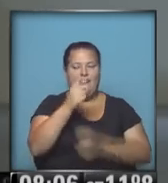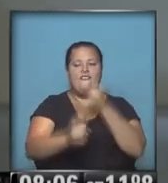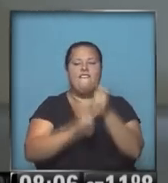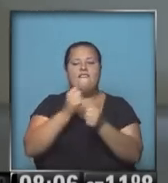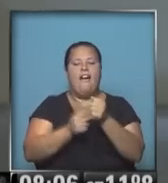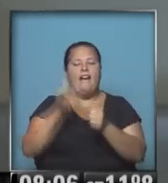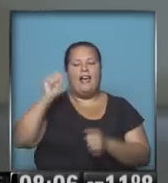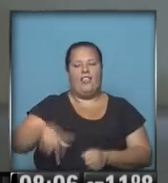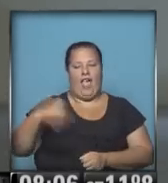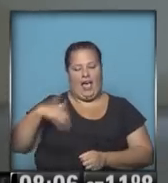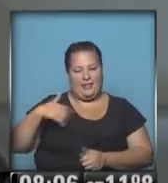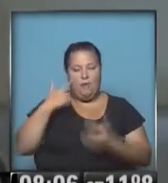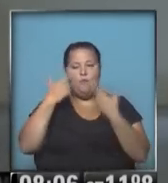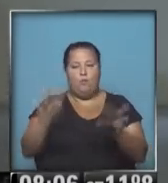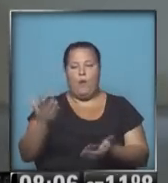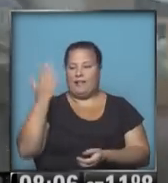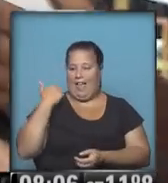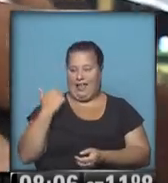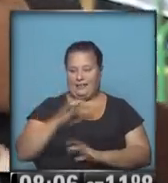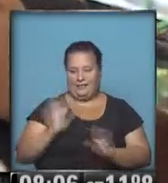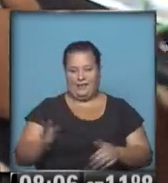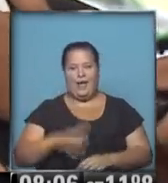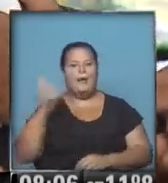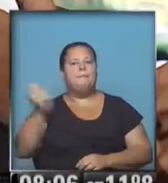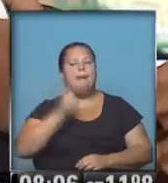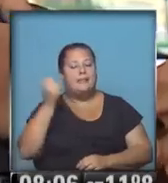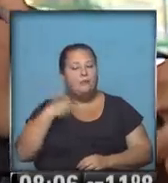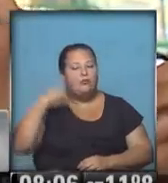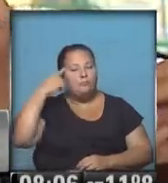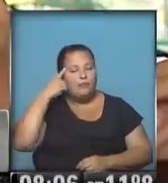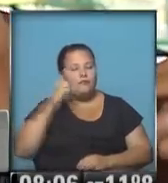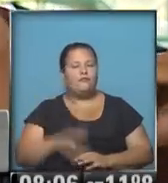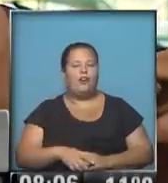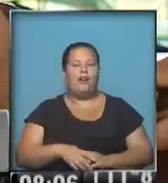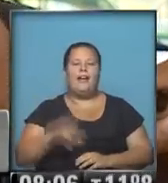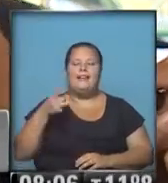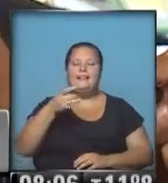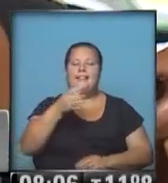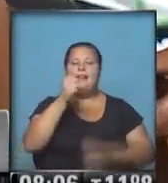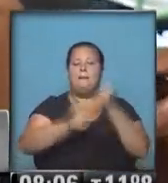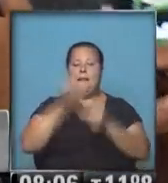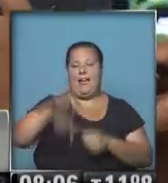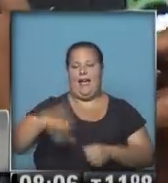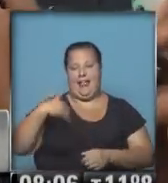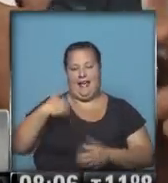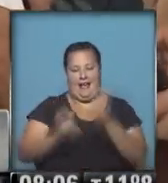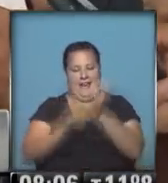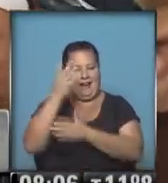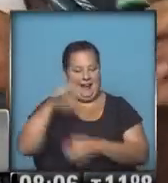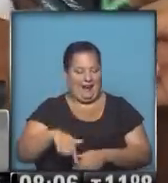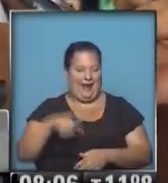fabricación nacional. Fue presentado en la jornada de ayer. Lo más importante me parece que son coches de industria nacional. Es